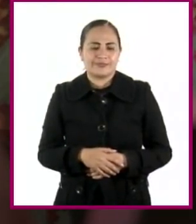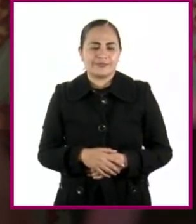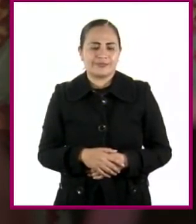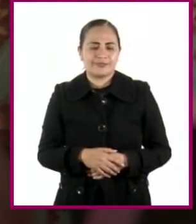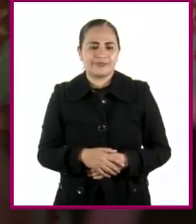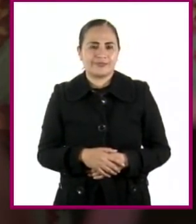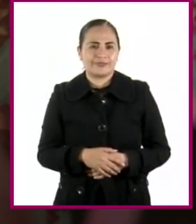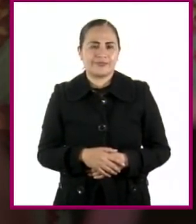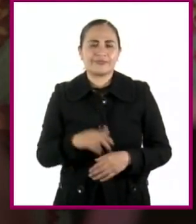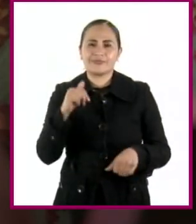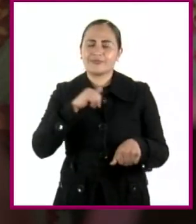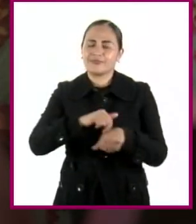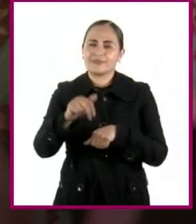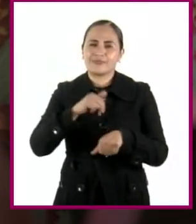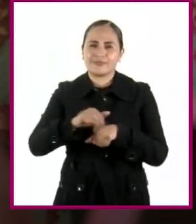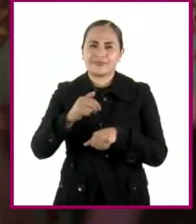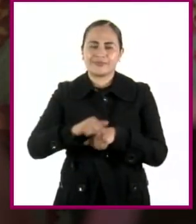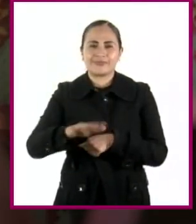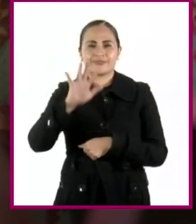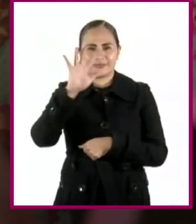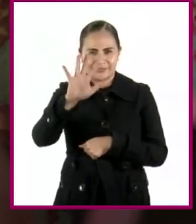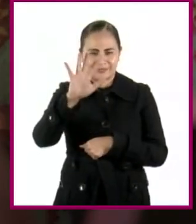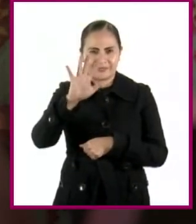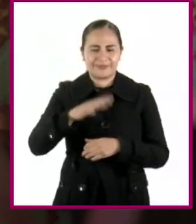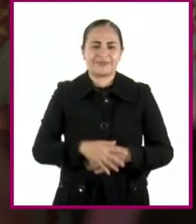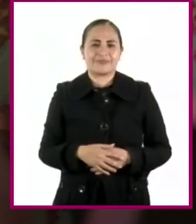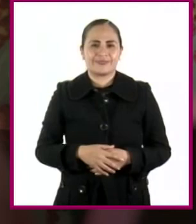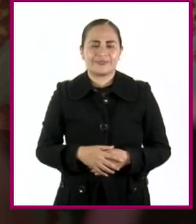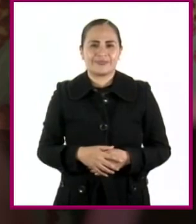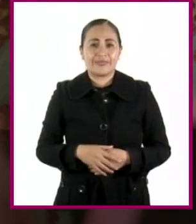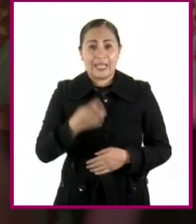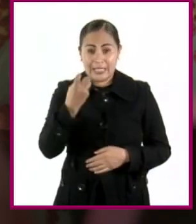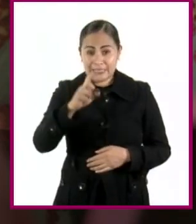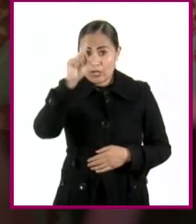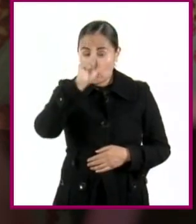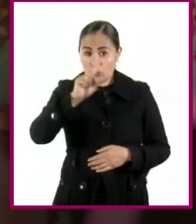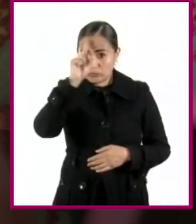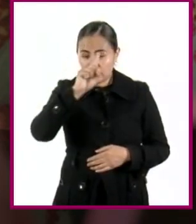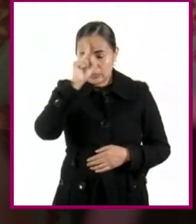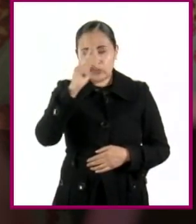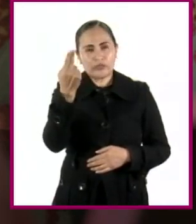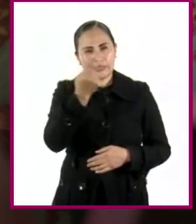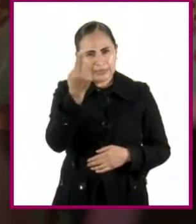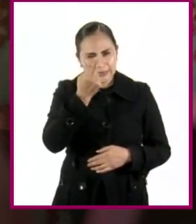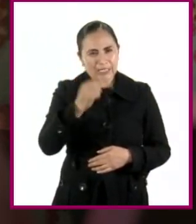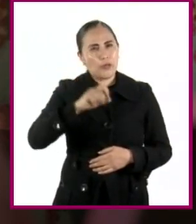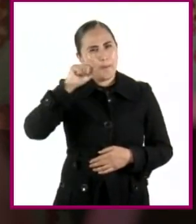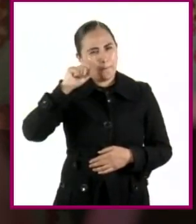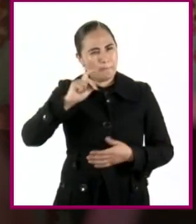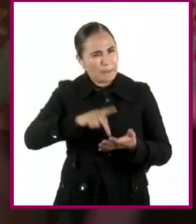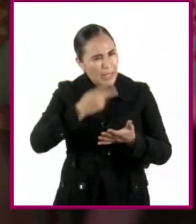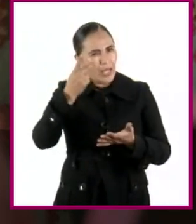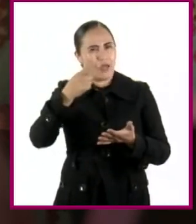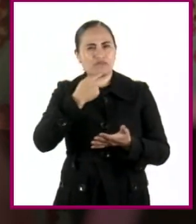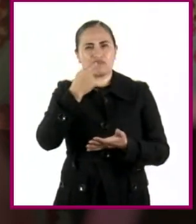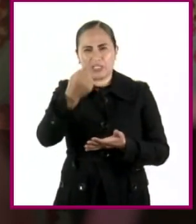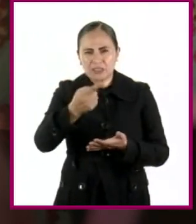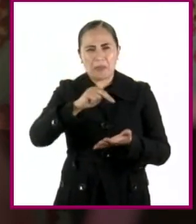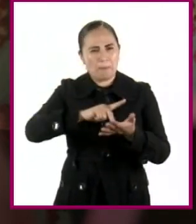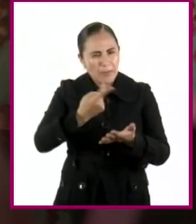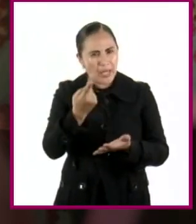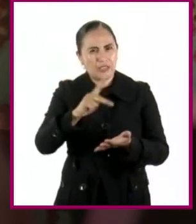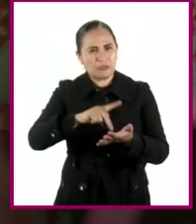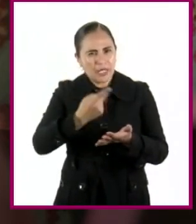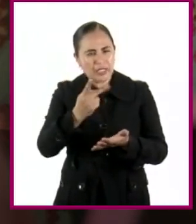¡Ay, ya! Consejo ninja número 5. Este consejo es algo que es necesario repetir una y otra vez. Cuando se trata